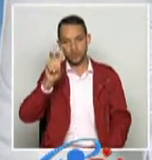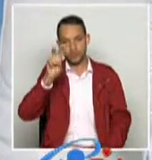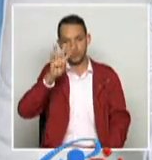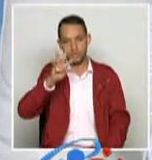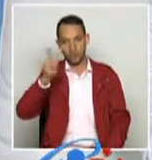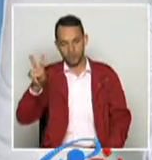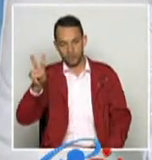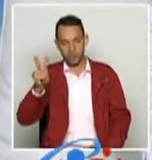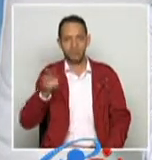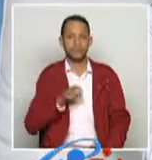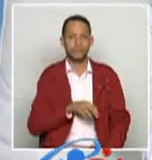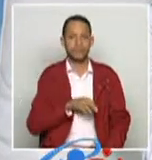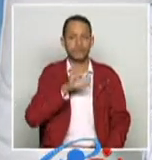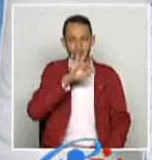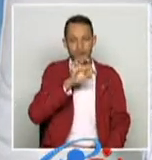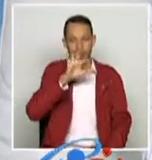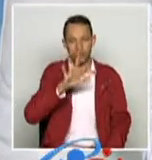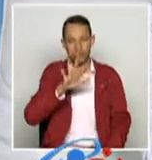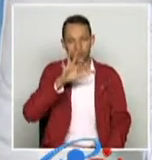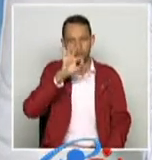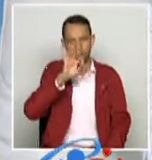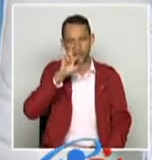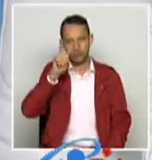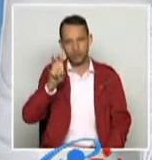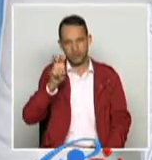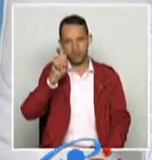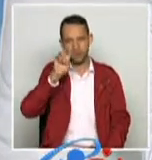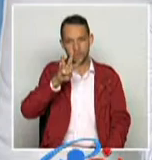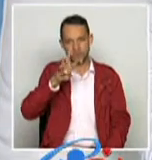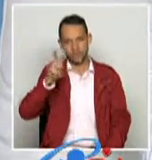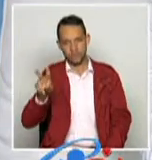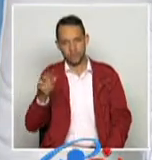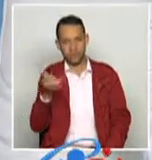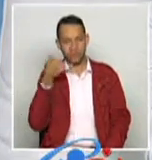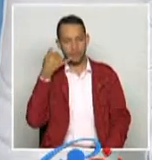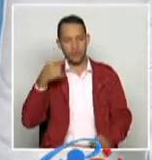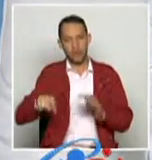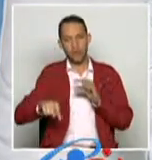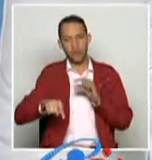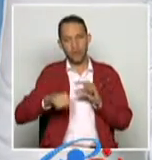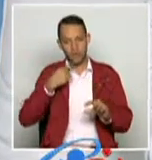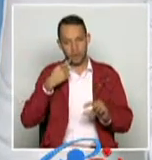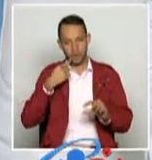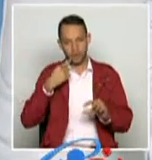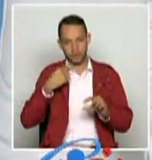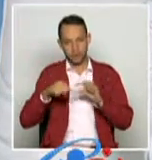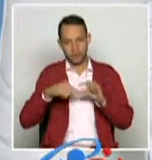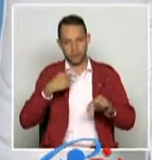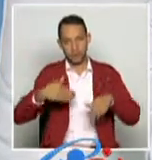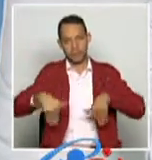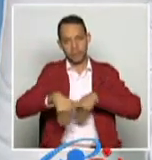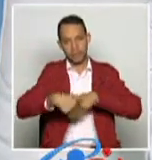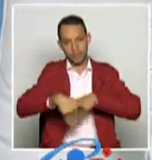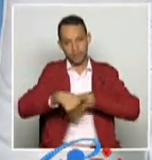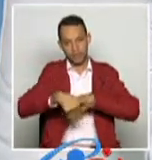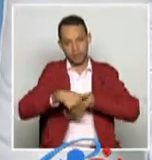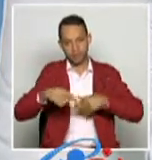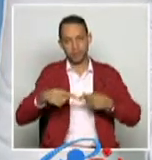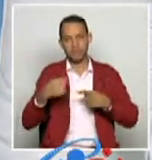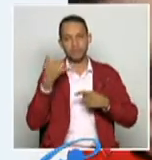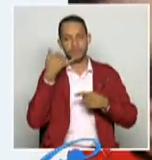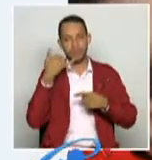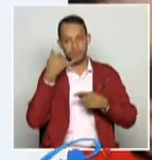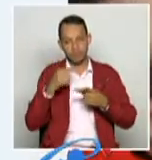85-87-42. Nos envían la documentación por fax. Uno, la historia clínica y